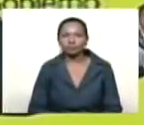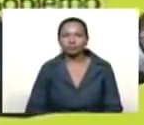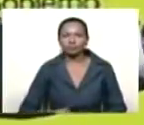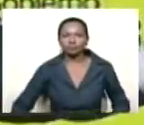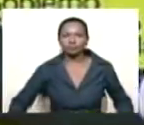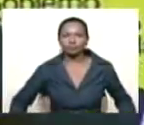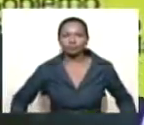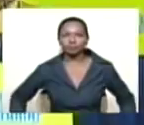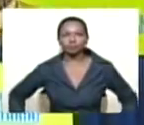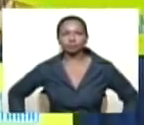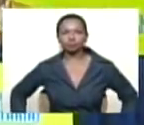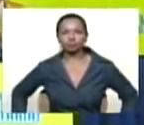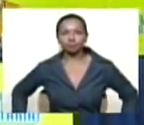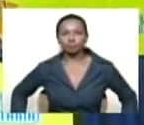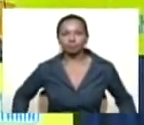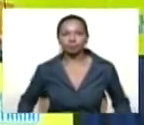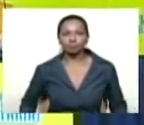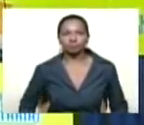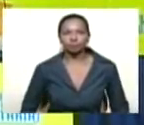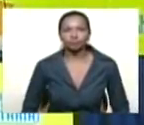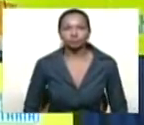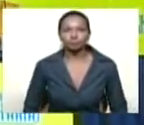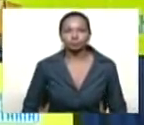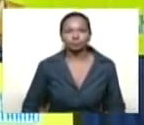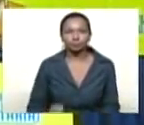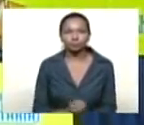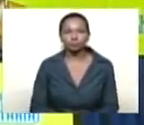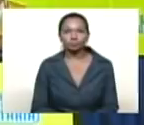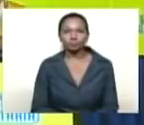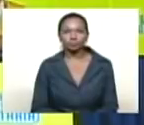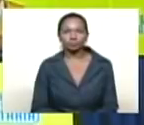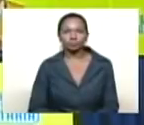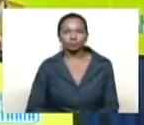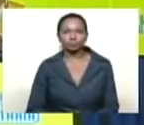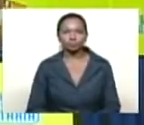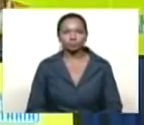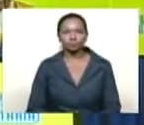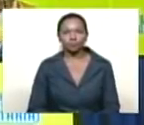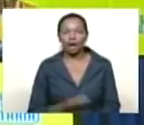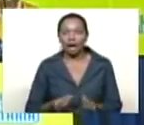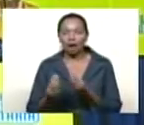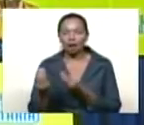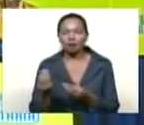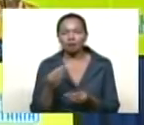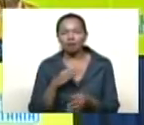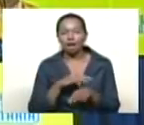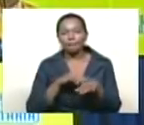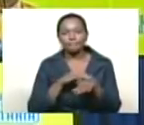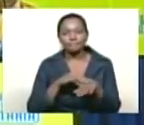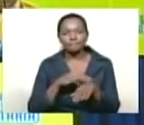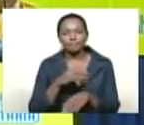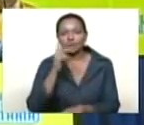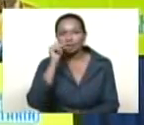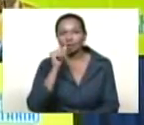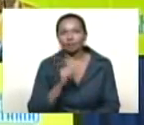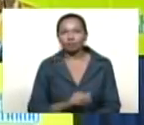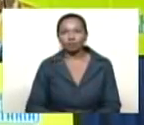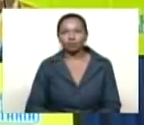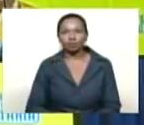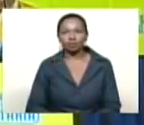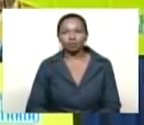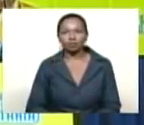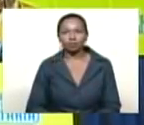Señor ministro, ¿qué tiene por aquí para ver? Correcto. En segundo lugar,